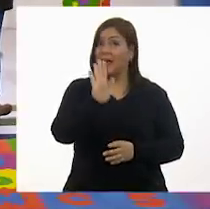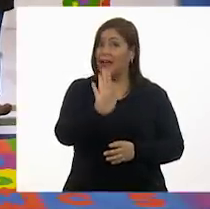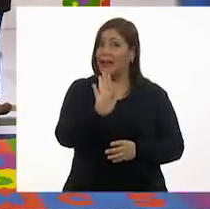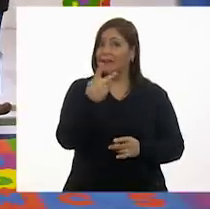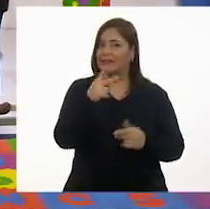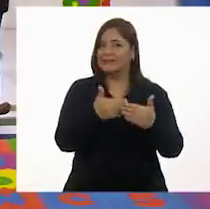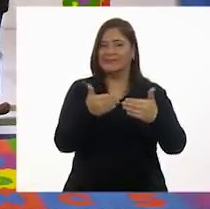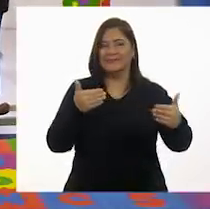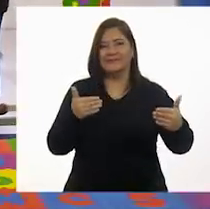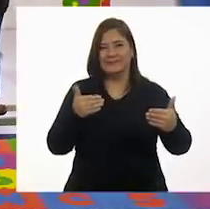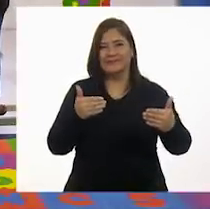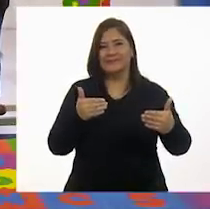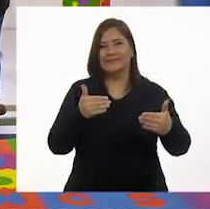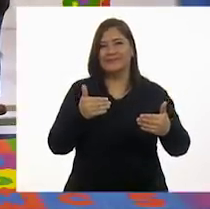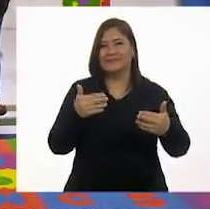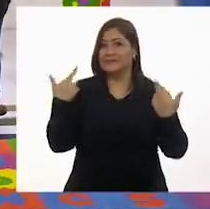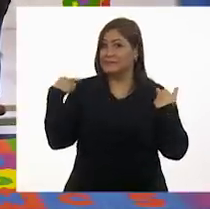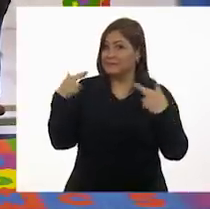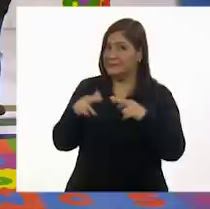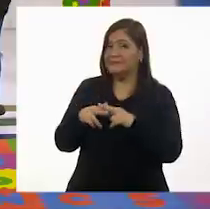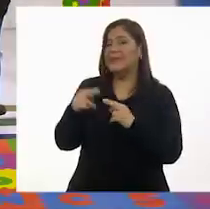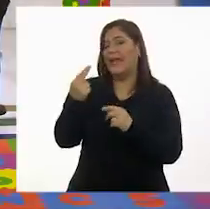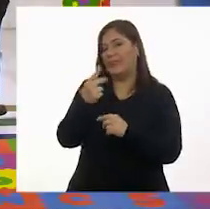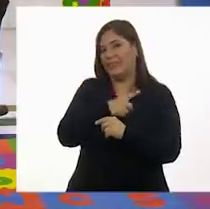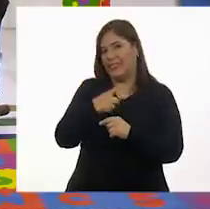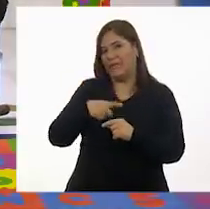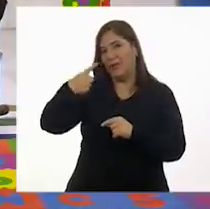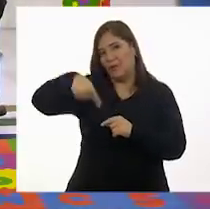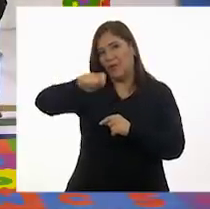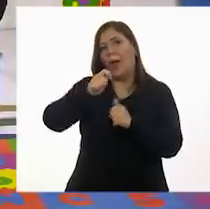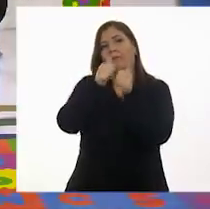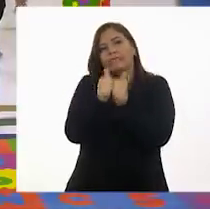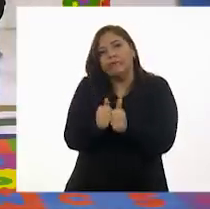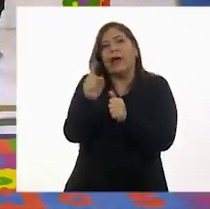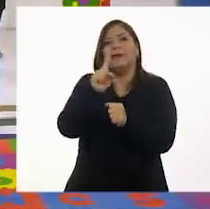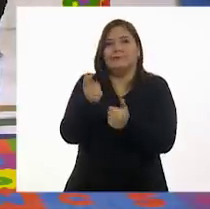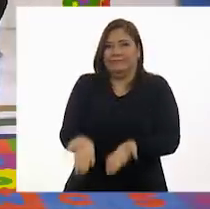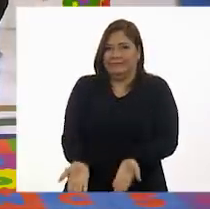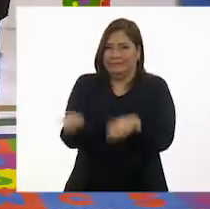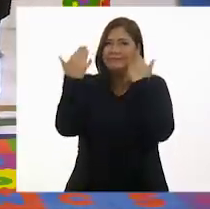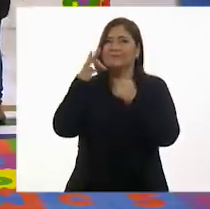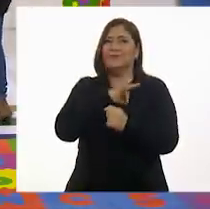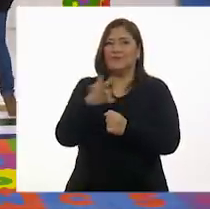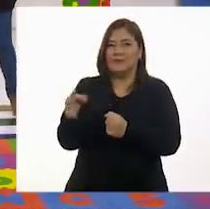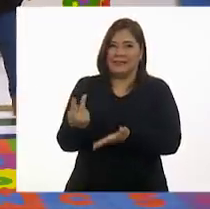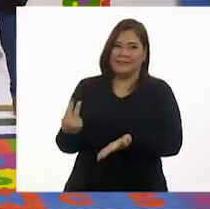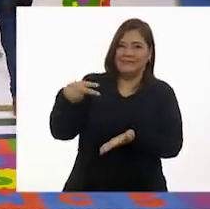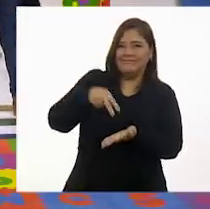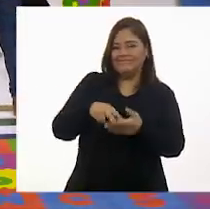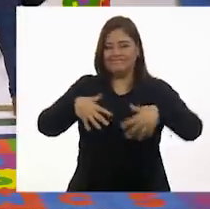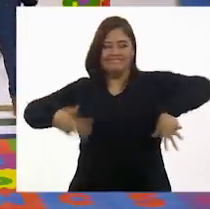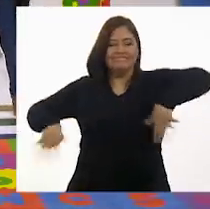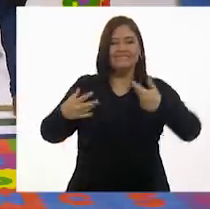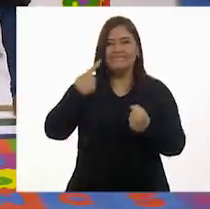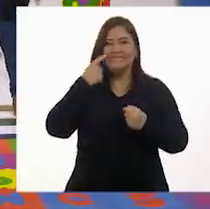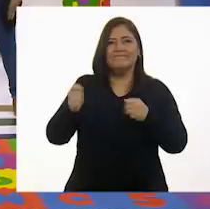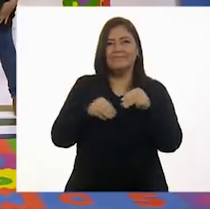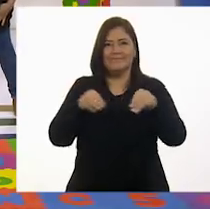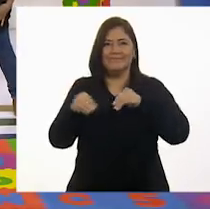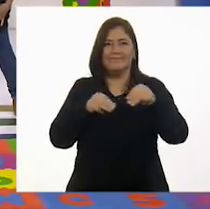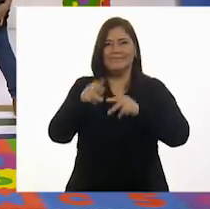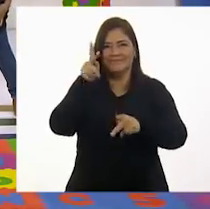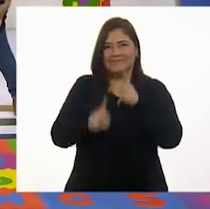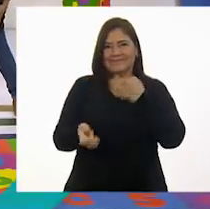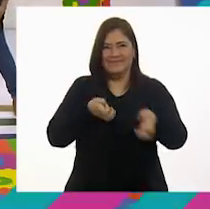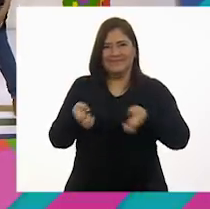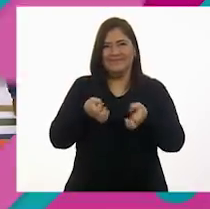Pero antes, maestra, vamos a invitarlos a que se muevan. Sí, así muévase, que levántate, niños. Sacúdete, a mover todo el cuerpo.